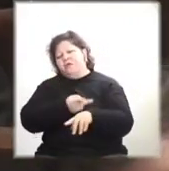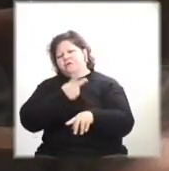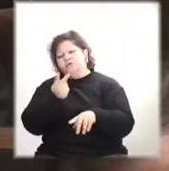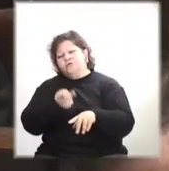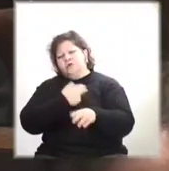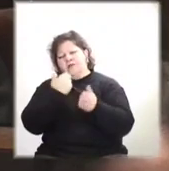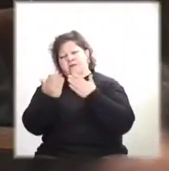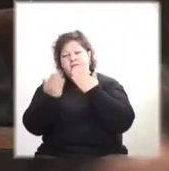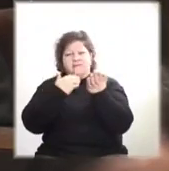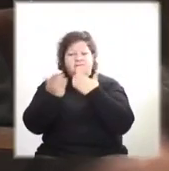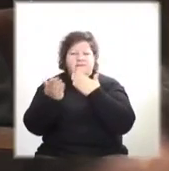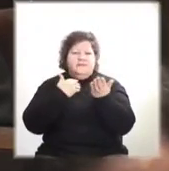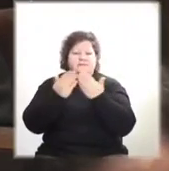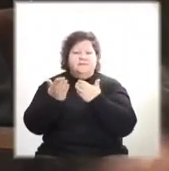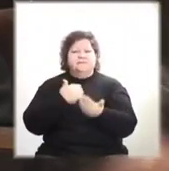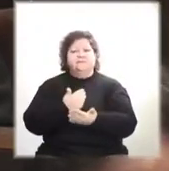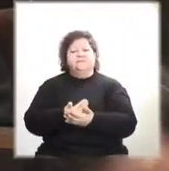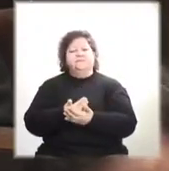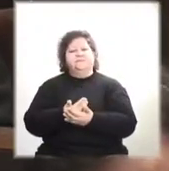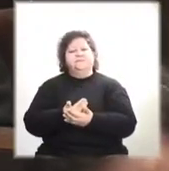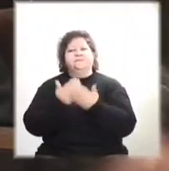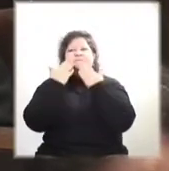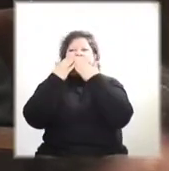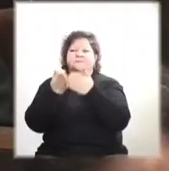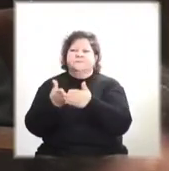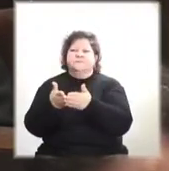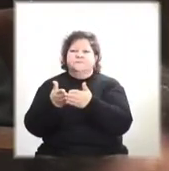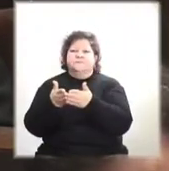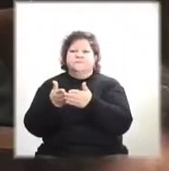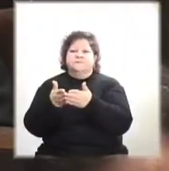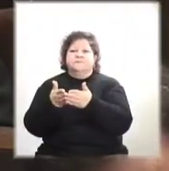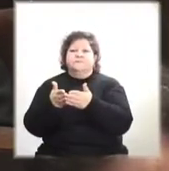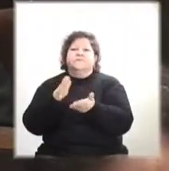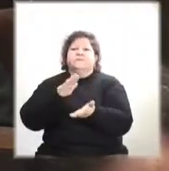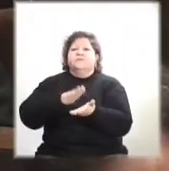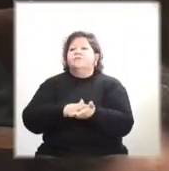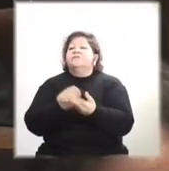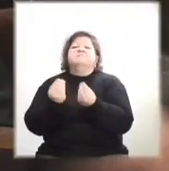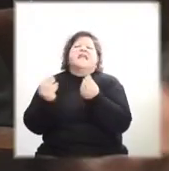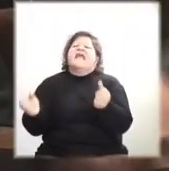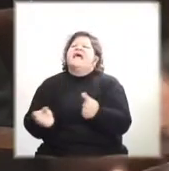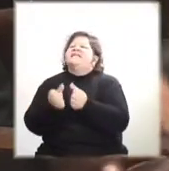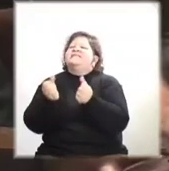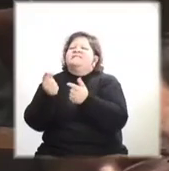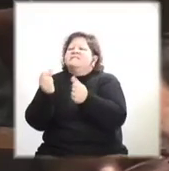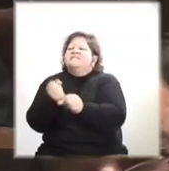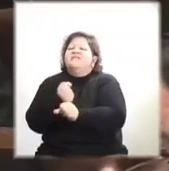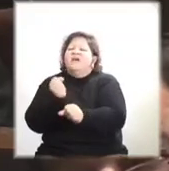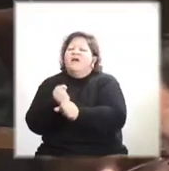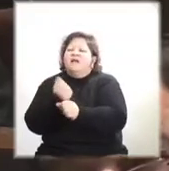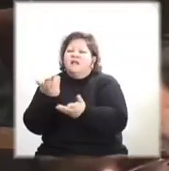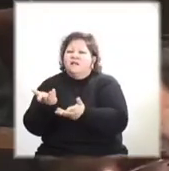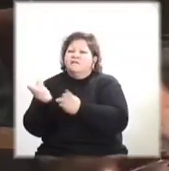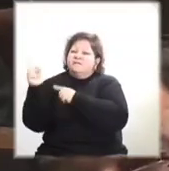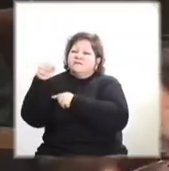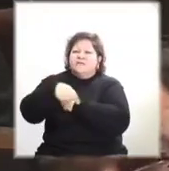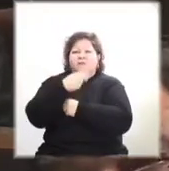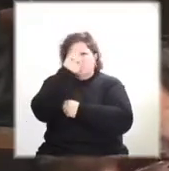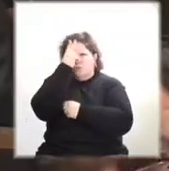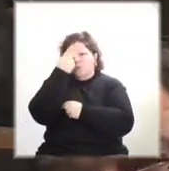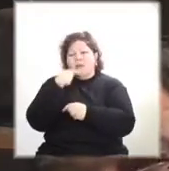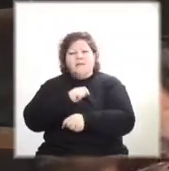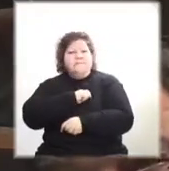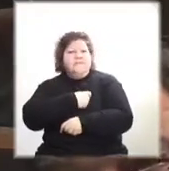horas, y le pregunté sobre la función de ellos, es decir, que vinieran al Uruguay a